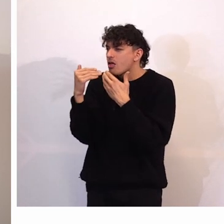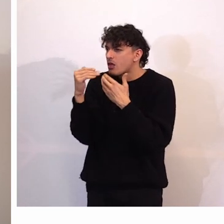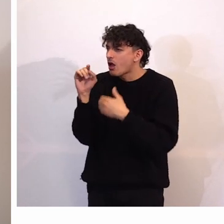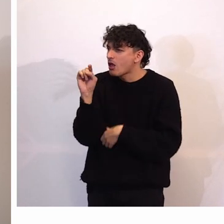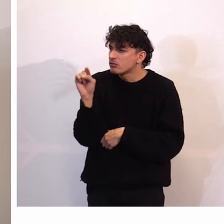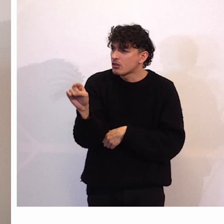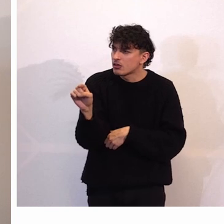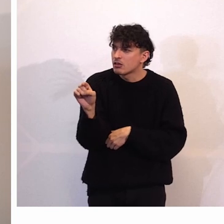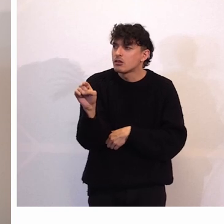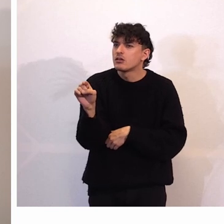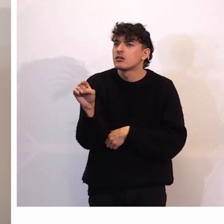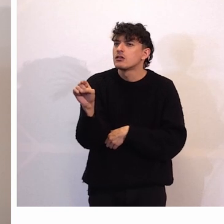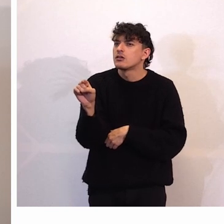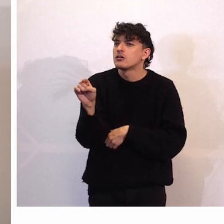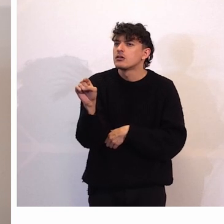¿cuáles son